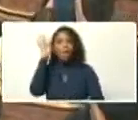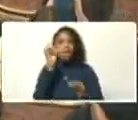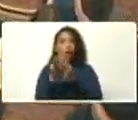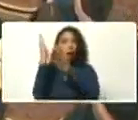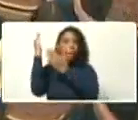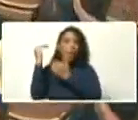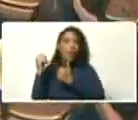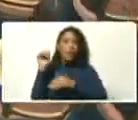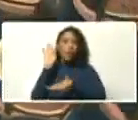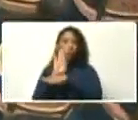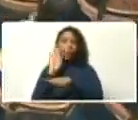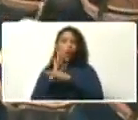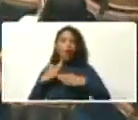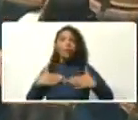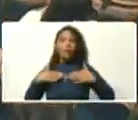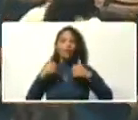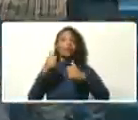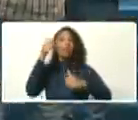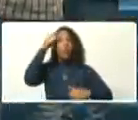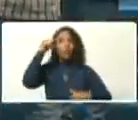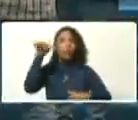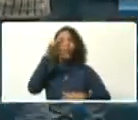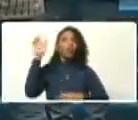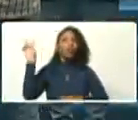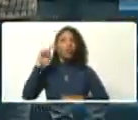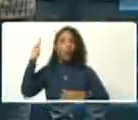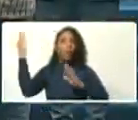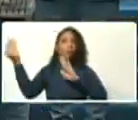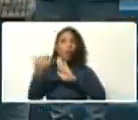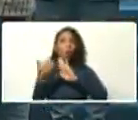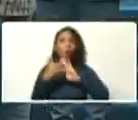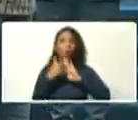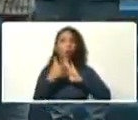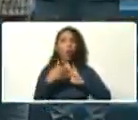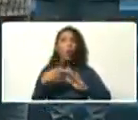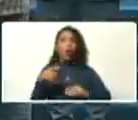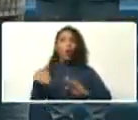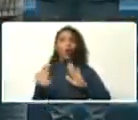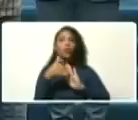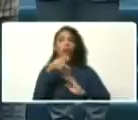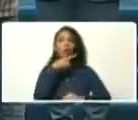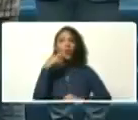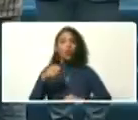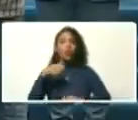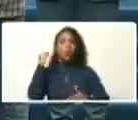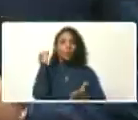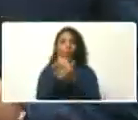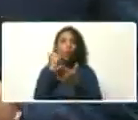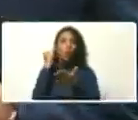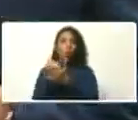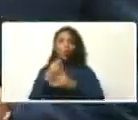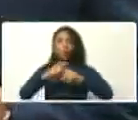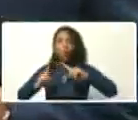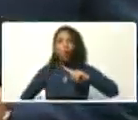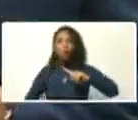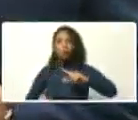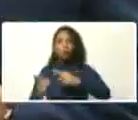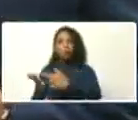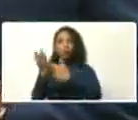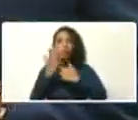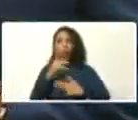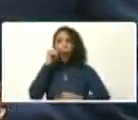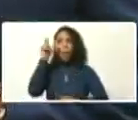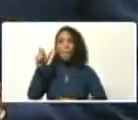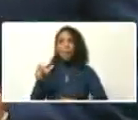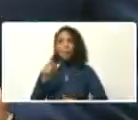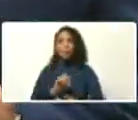Esperanza y Sanación del Pueblo Venezolano, y Sanciones Económicas contra Rusia, Suicidio Energético. Reciben Gerardo